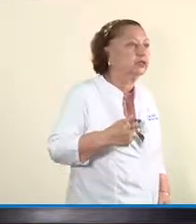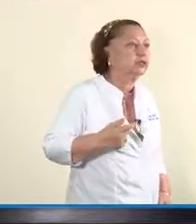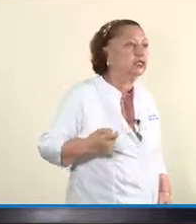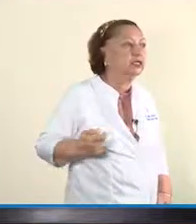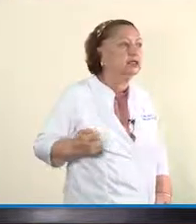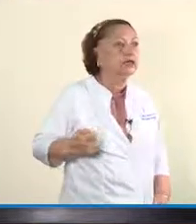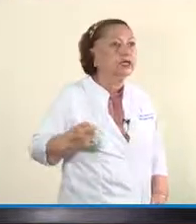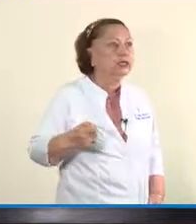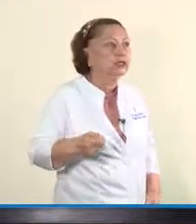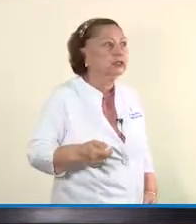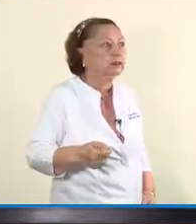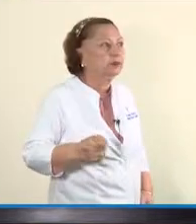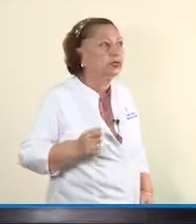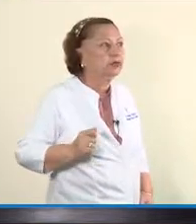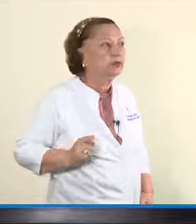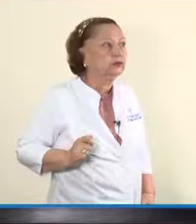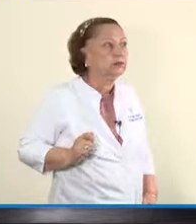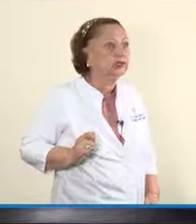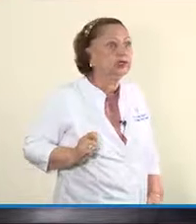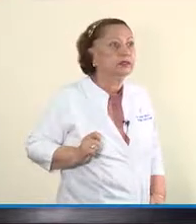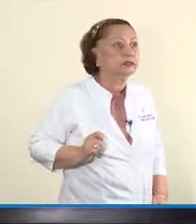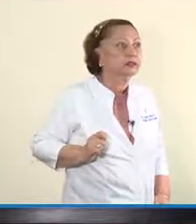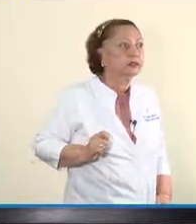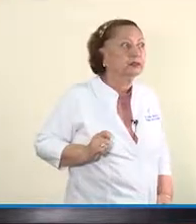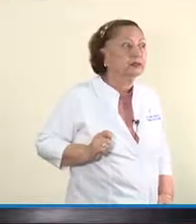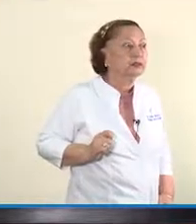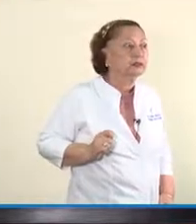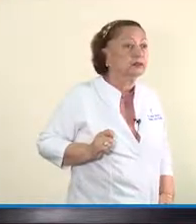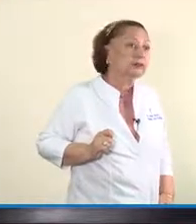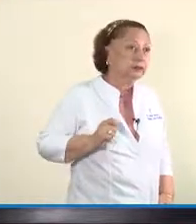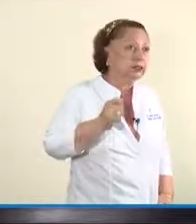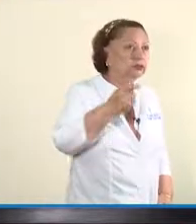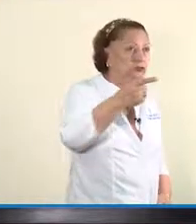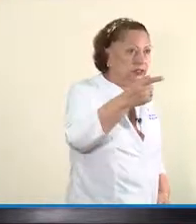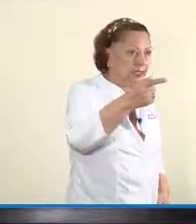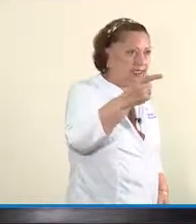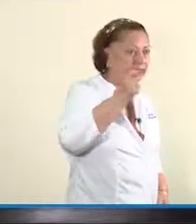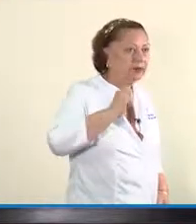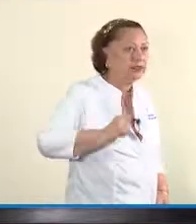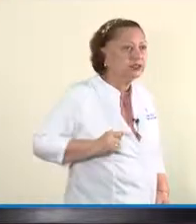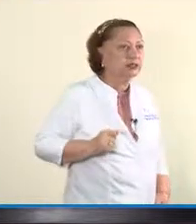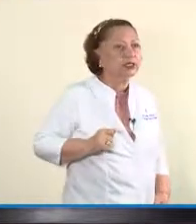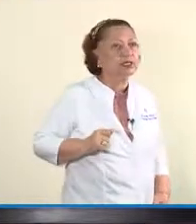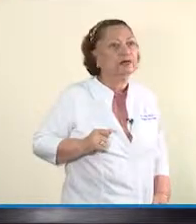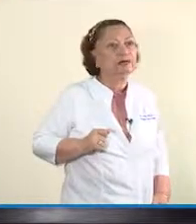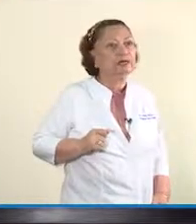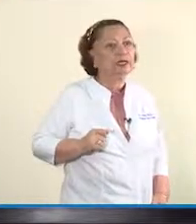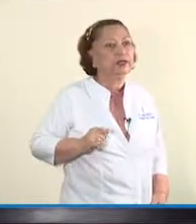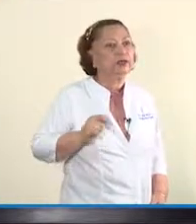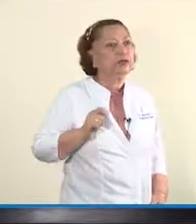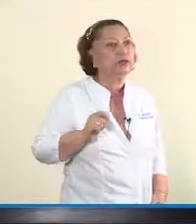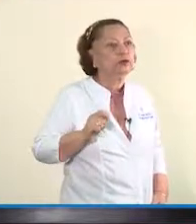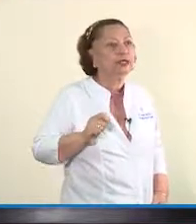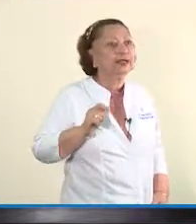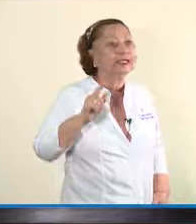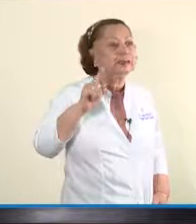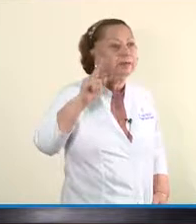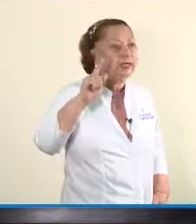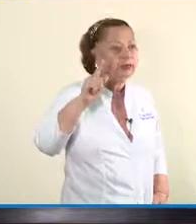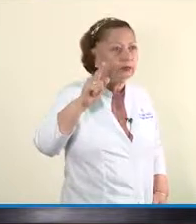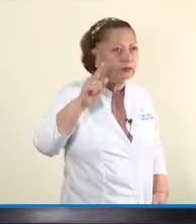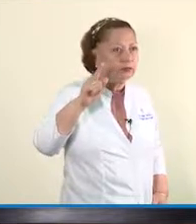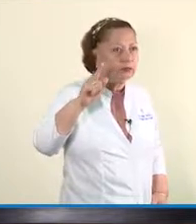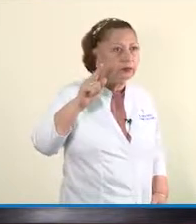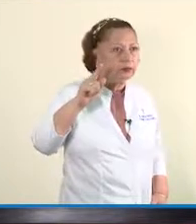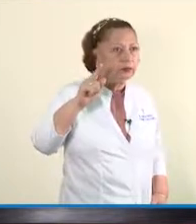te trata con cariño y está pegado a tu pie. Entonces, la transmisión del calor humano es el